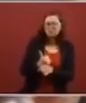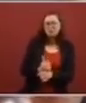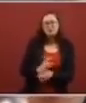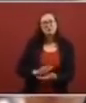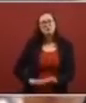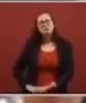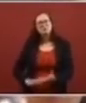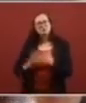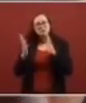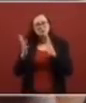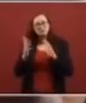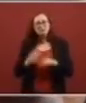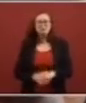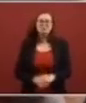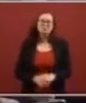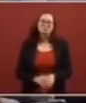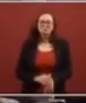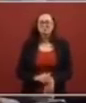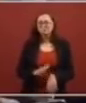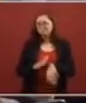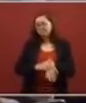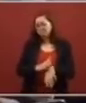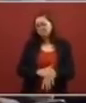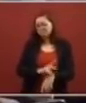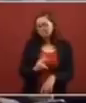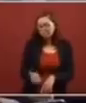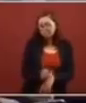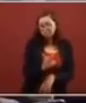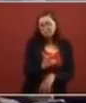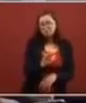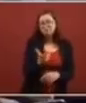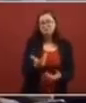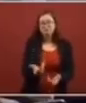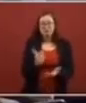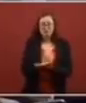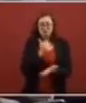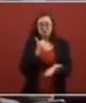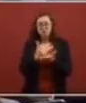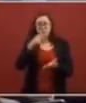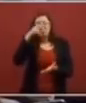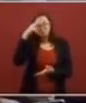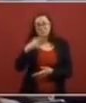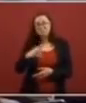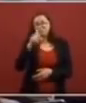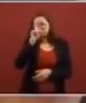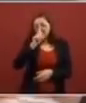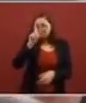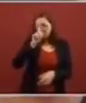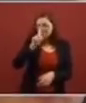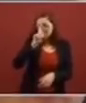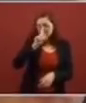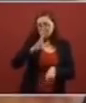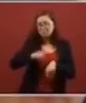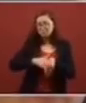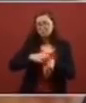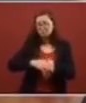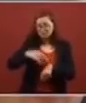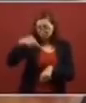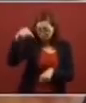presidente, si no es momento ya de recomendar para la Ciudad de